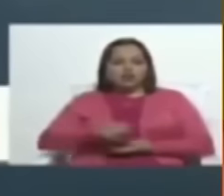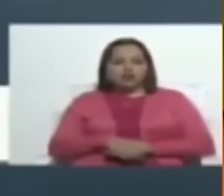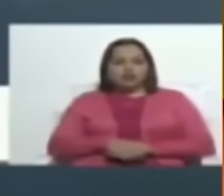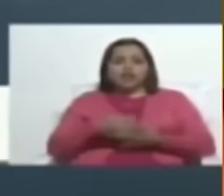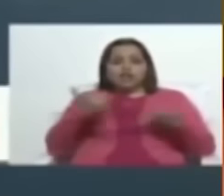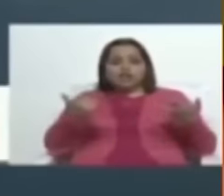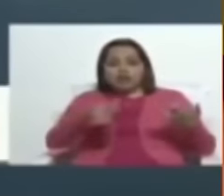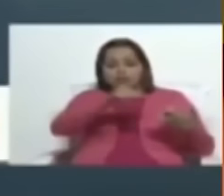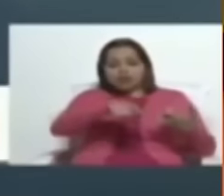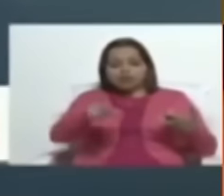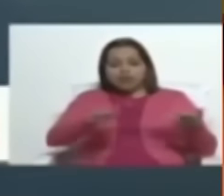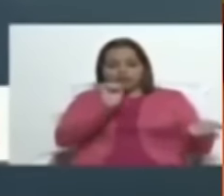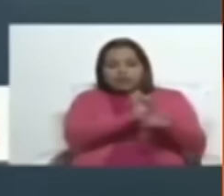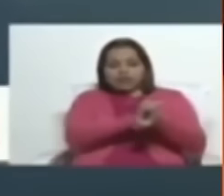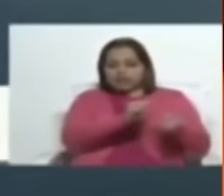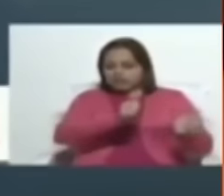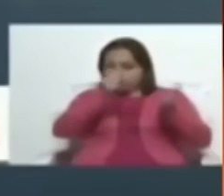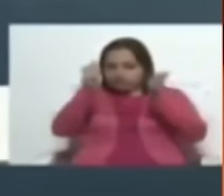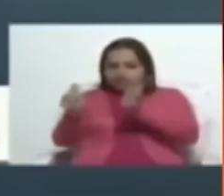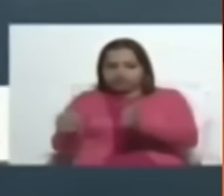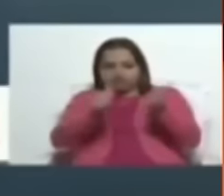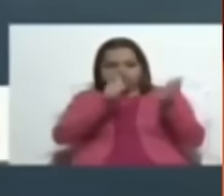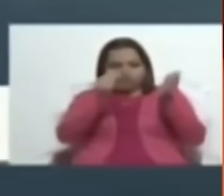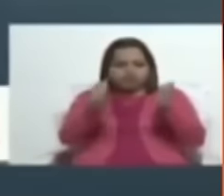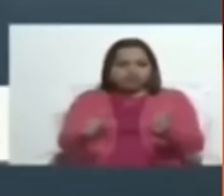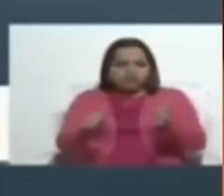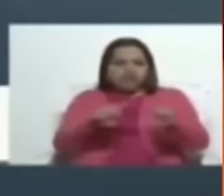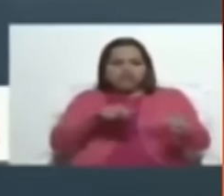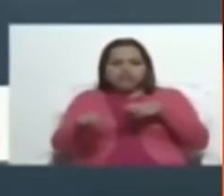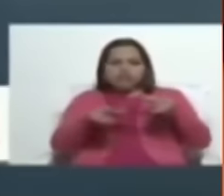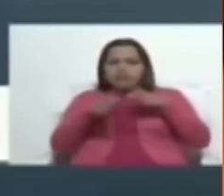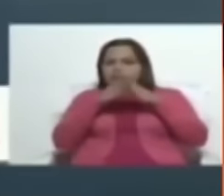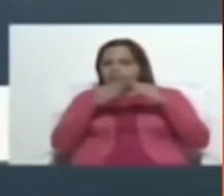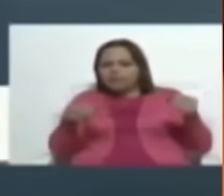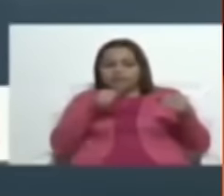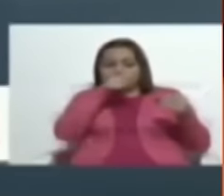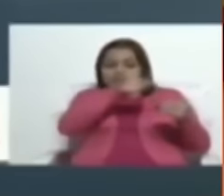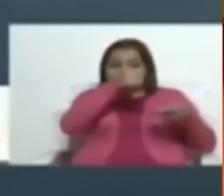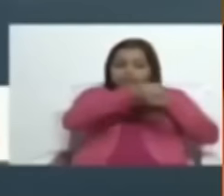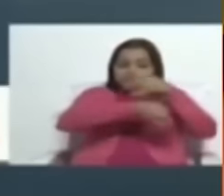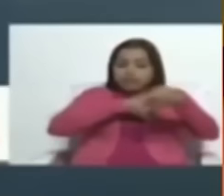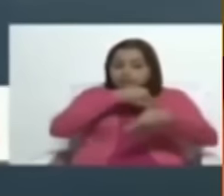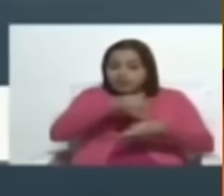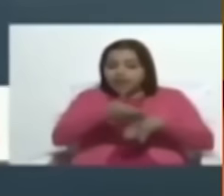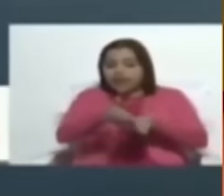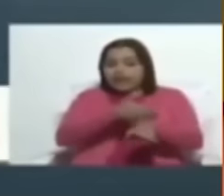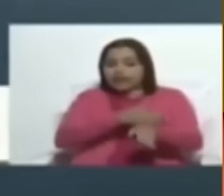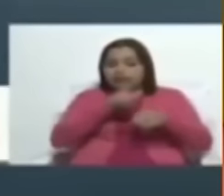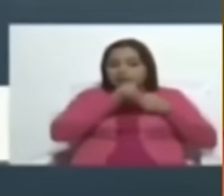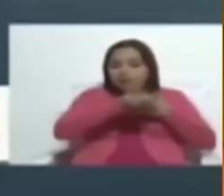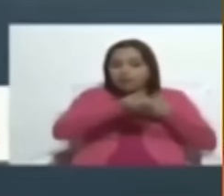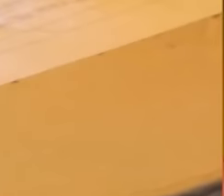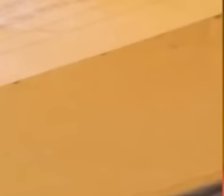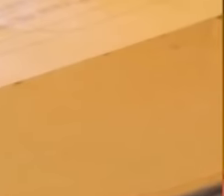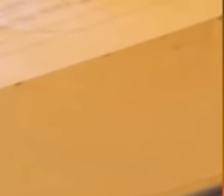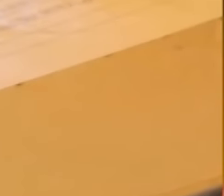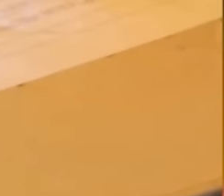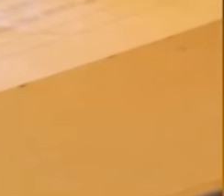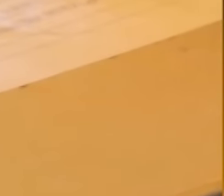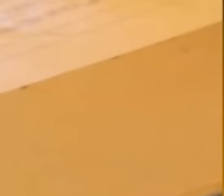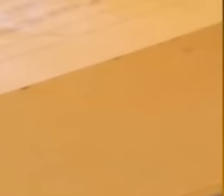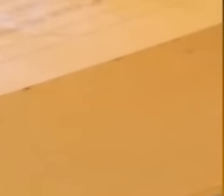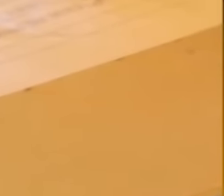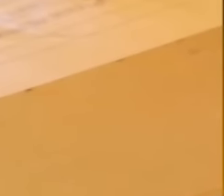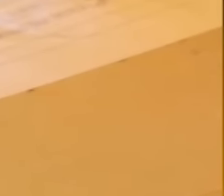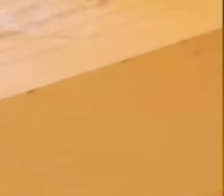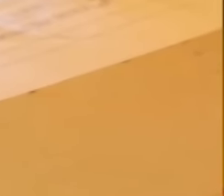aún para saber cuáles son las opciones que tendrán los venezolanos para este proceso electoral. Está Nicolás Maduro, por un